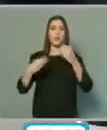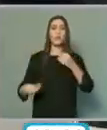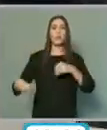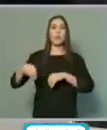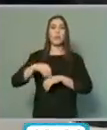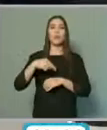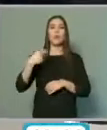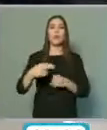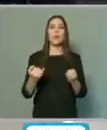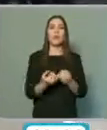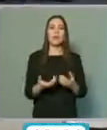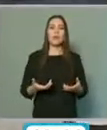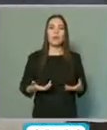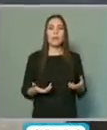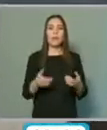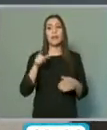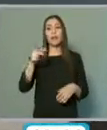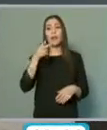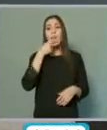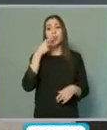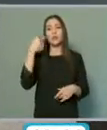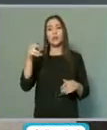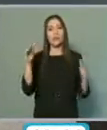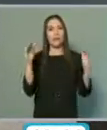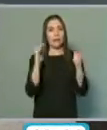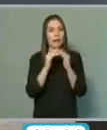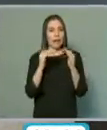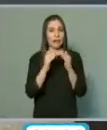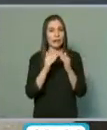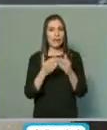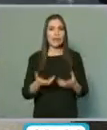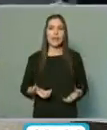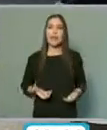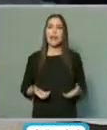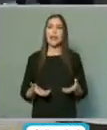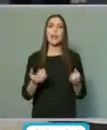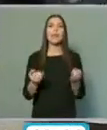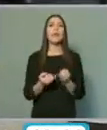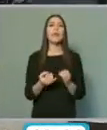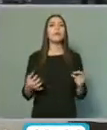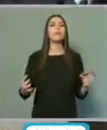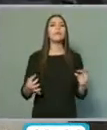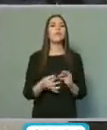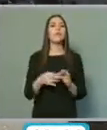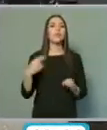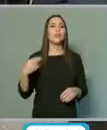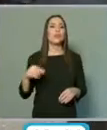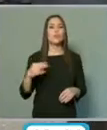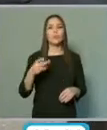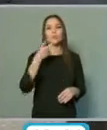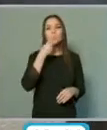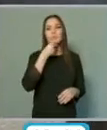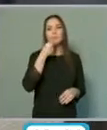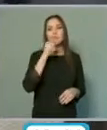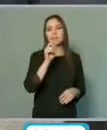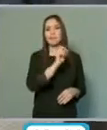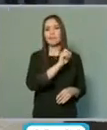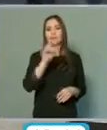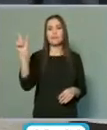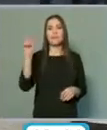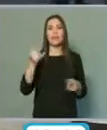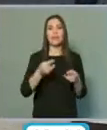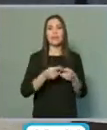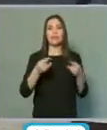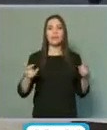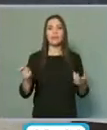aquí, tuvo su casa y la calle con su nombre. Este grandísimo cronista que,